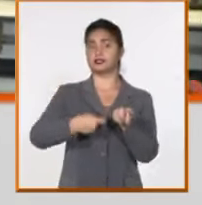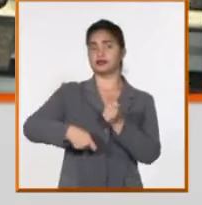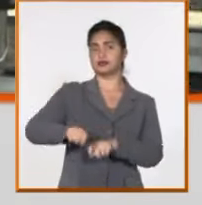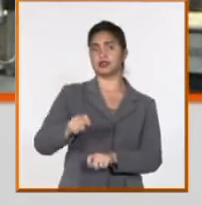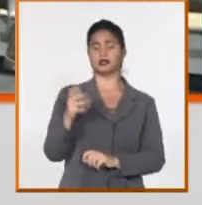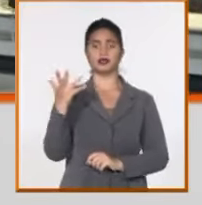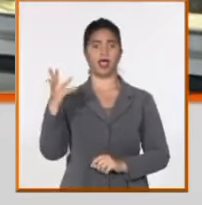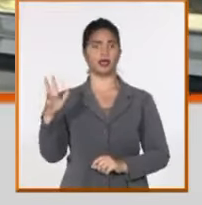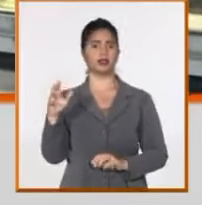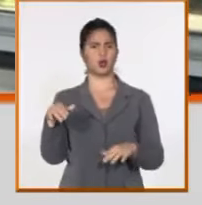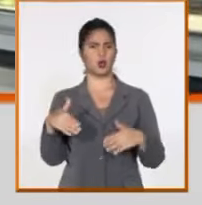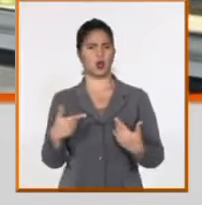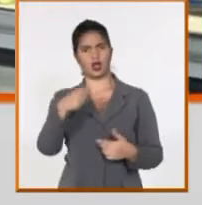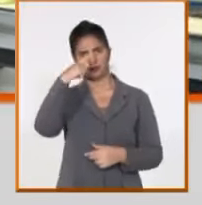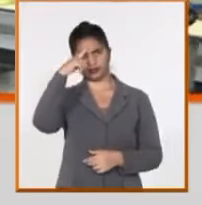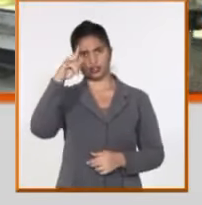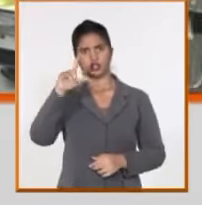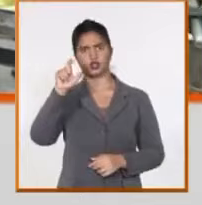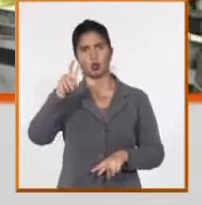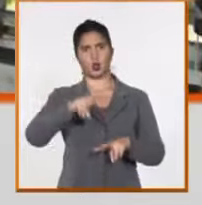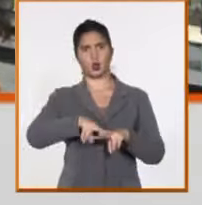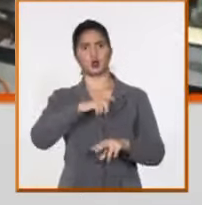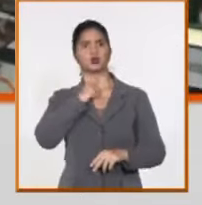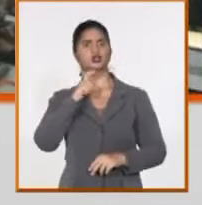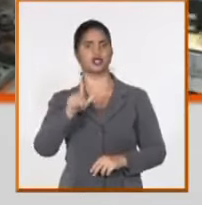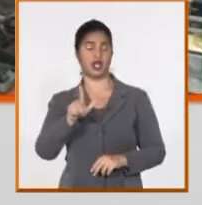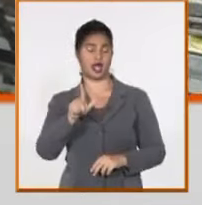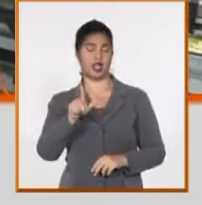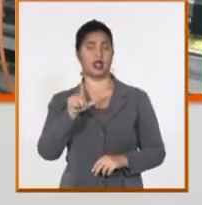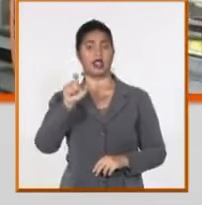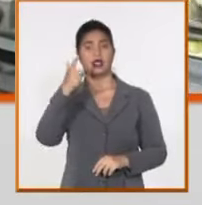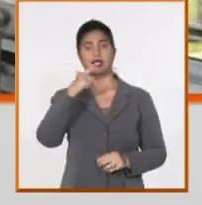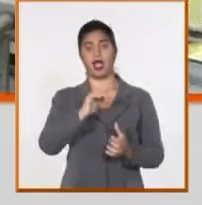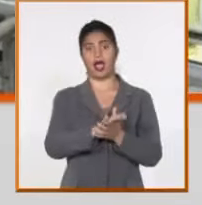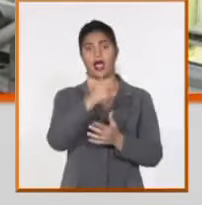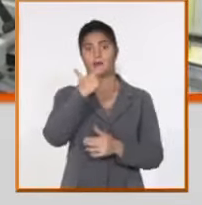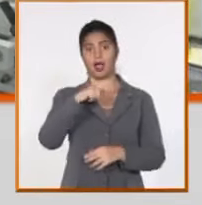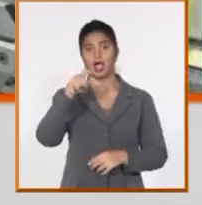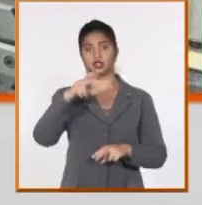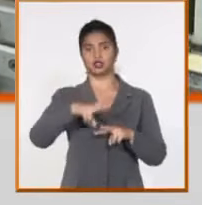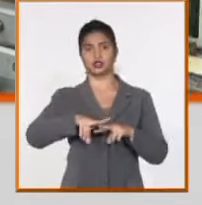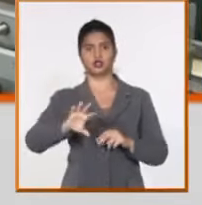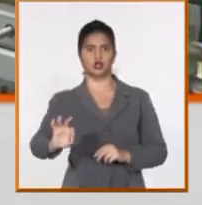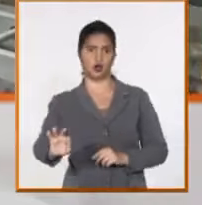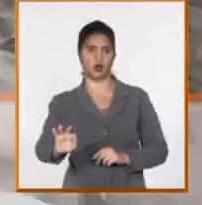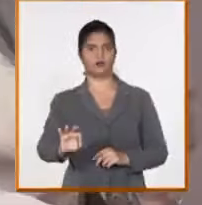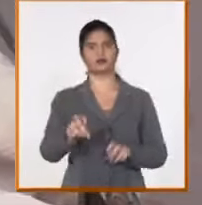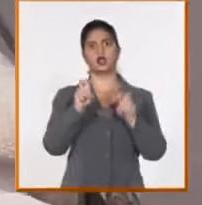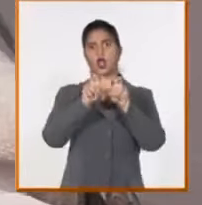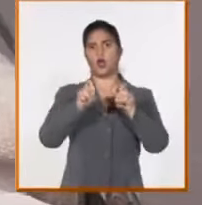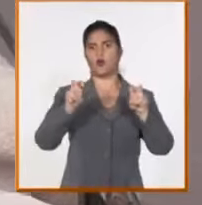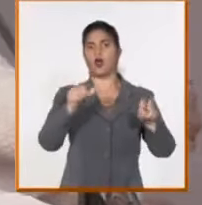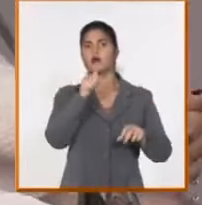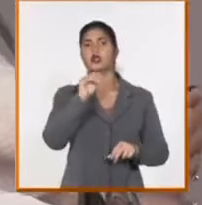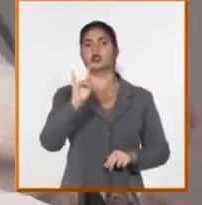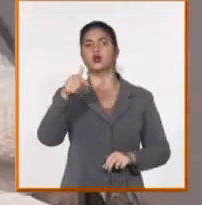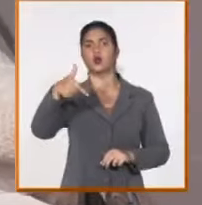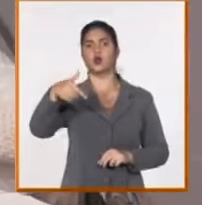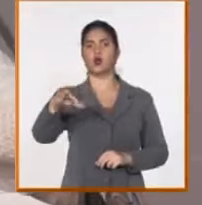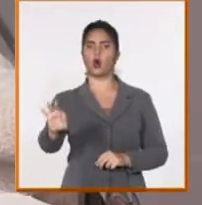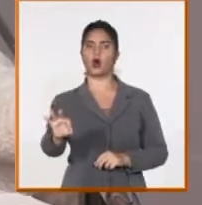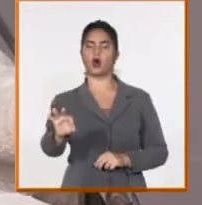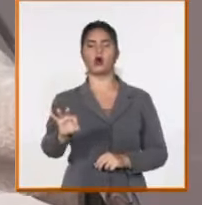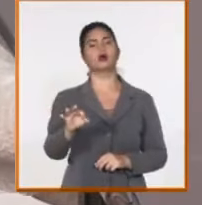solo suel proquimia y suel Camacho sino ahí se suman tenería y pieles muebles dujo confecciones